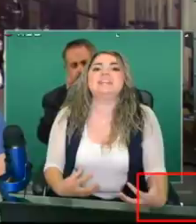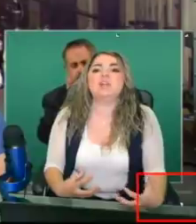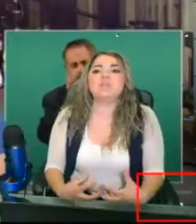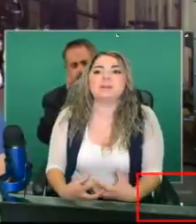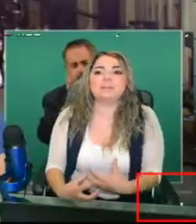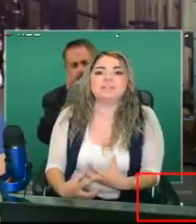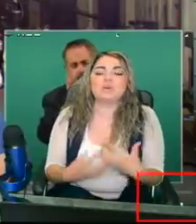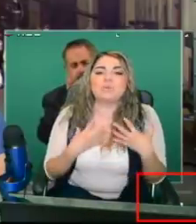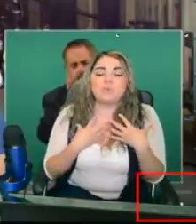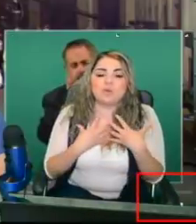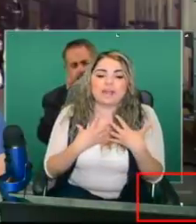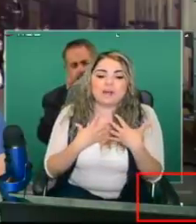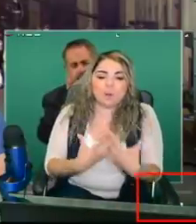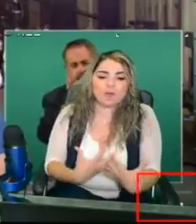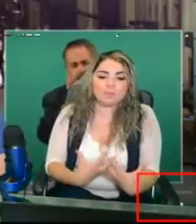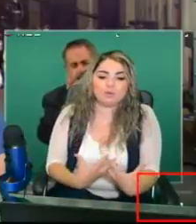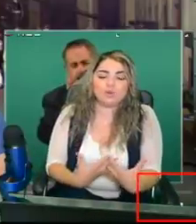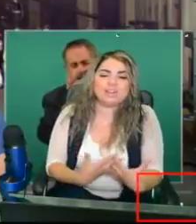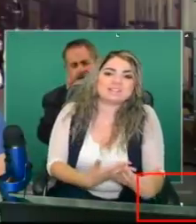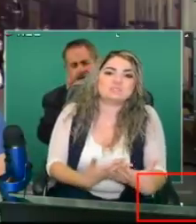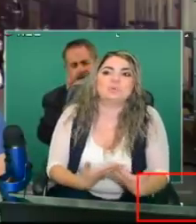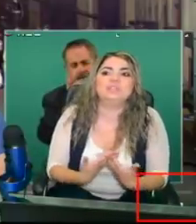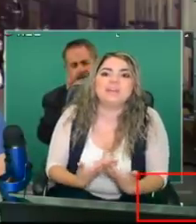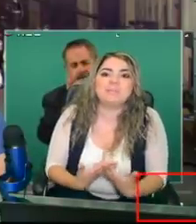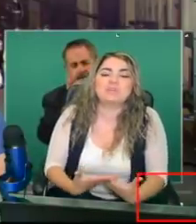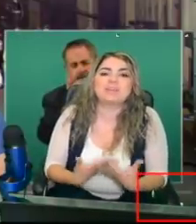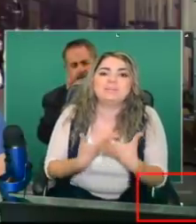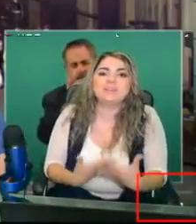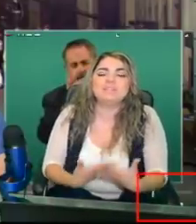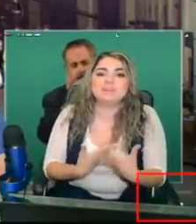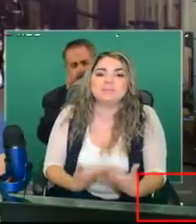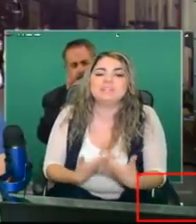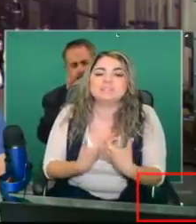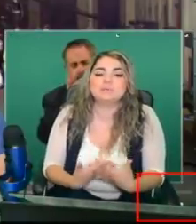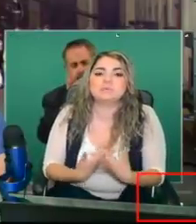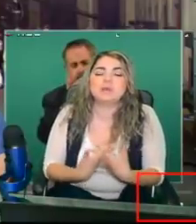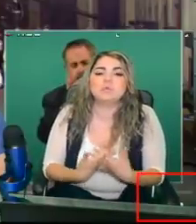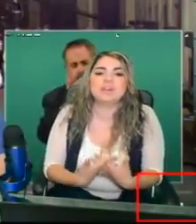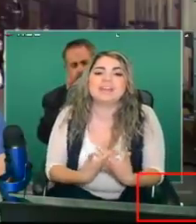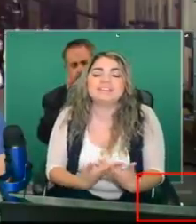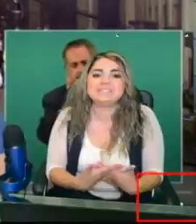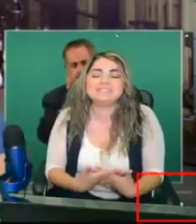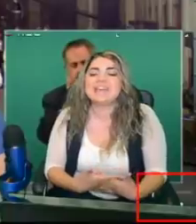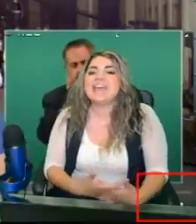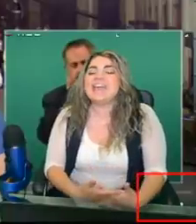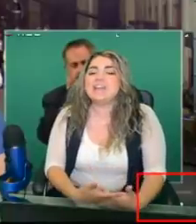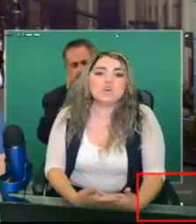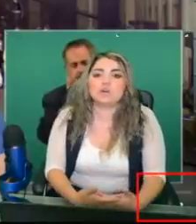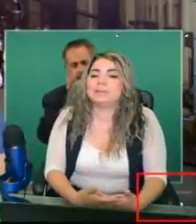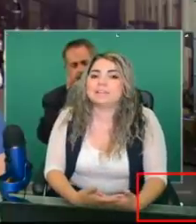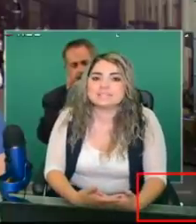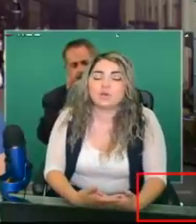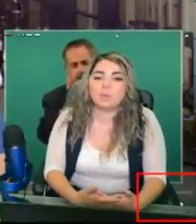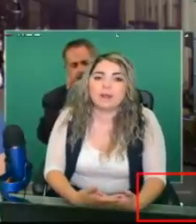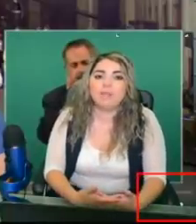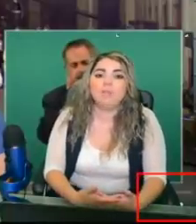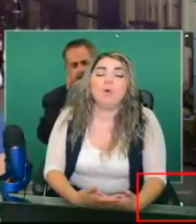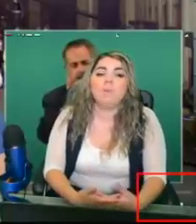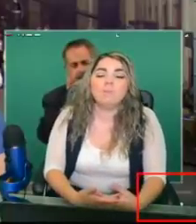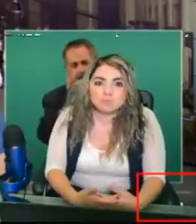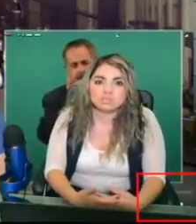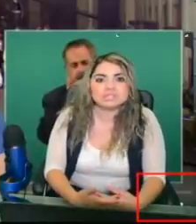decir algo y de repente como que el cuerpo no les respondía, porque evidentemente estamos hablando de una crisis enorme que está